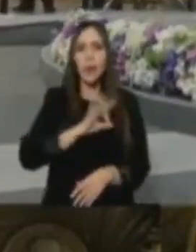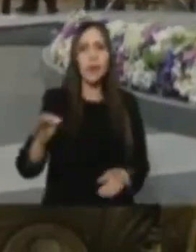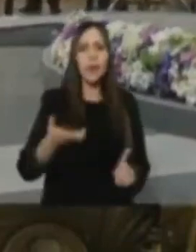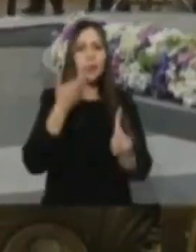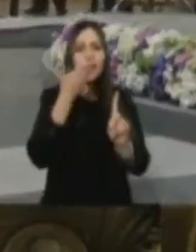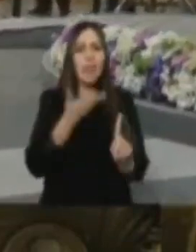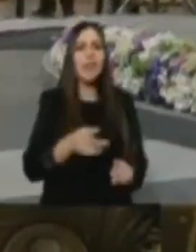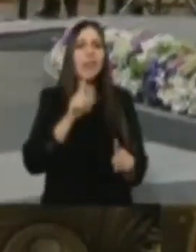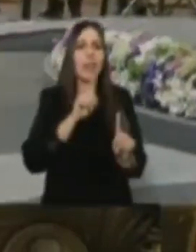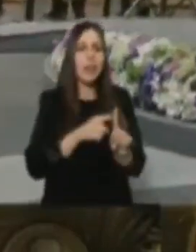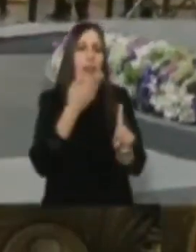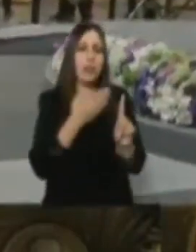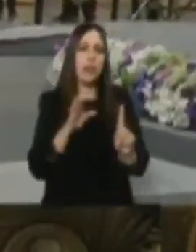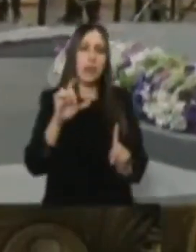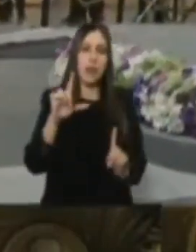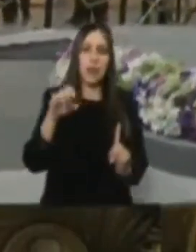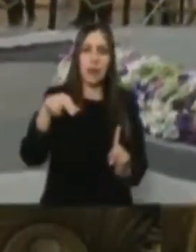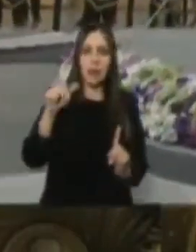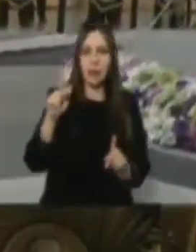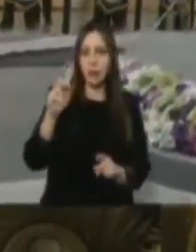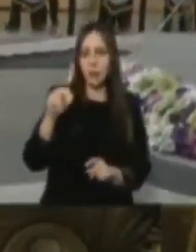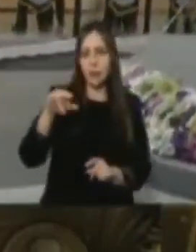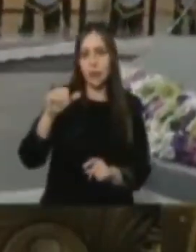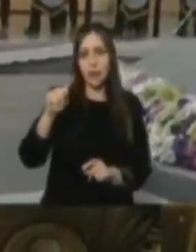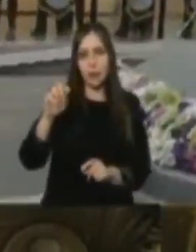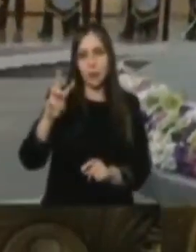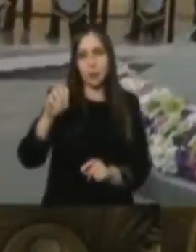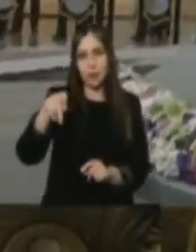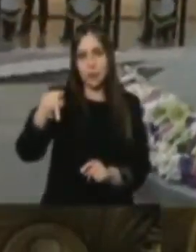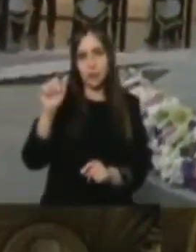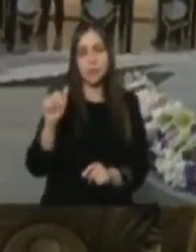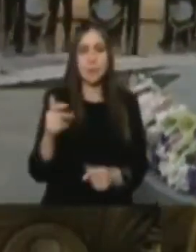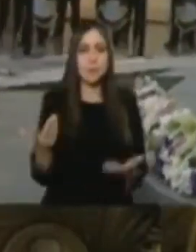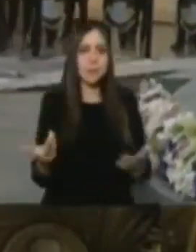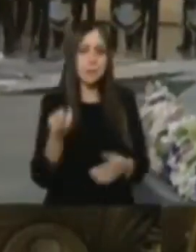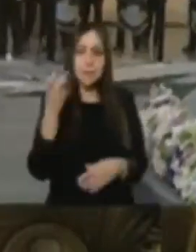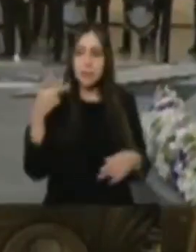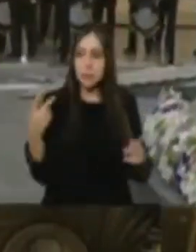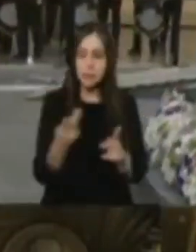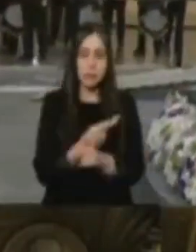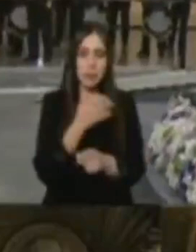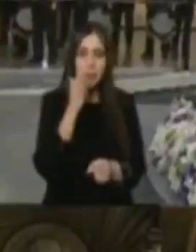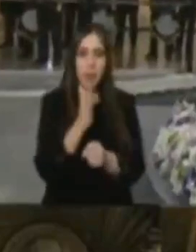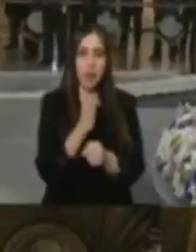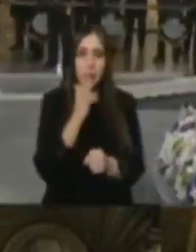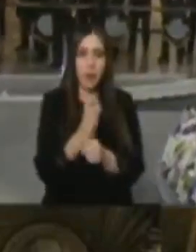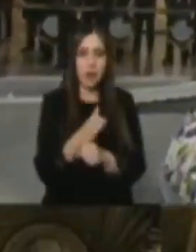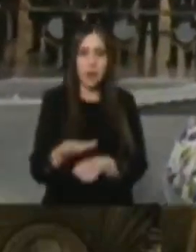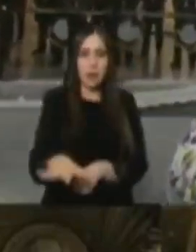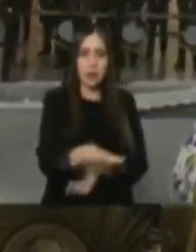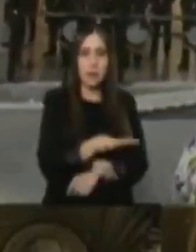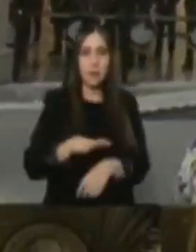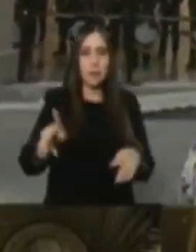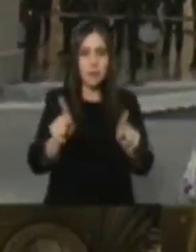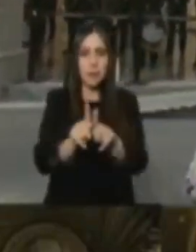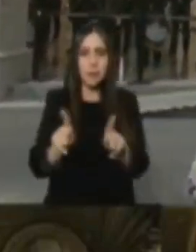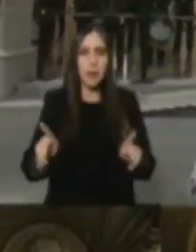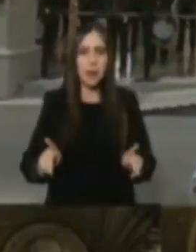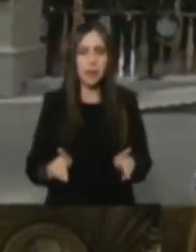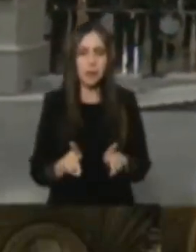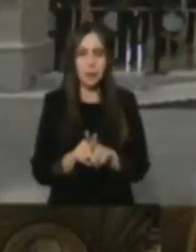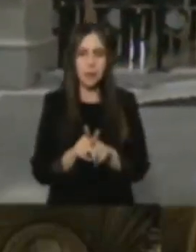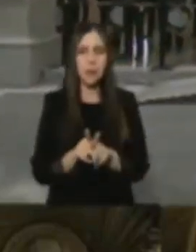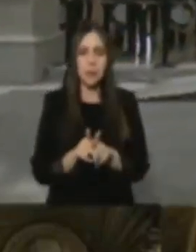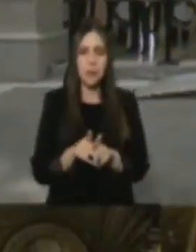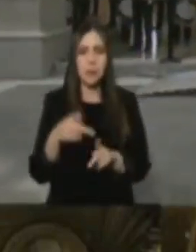Elena Poniatowska Amor. Esto es parte de lo que ocurre y de lo que está presente en estos momentos en el patio central del